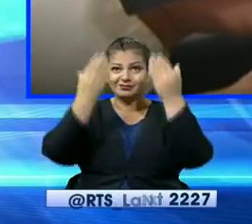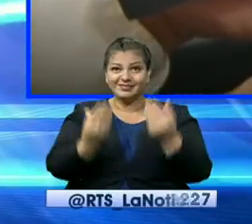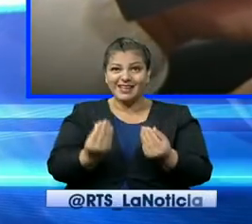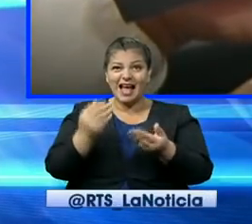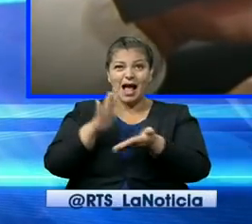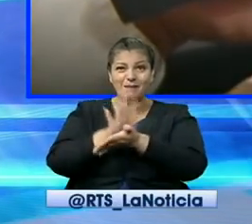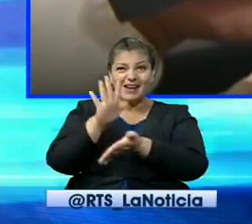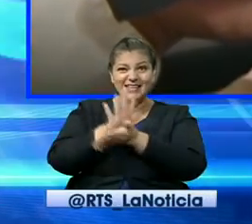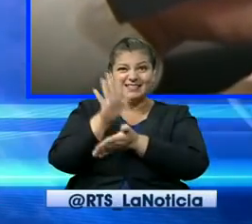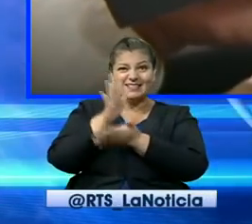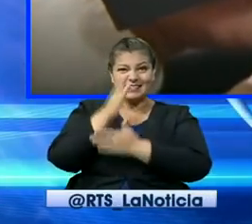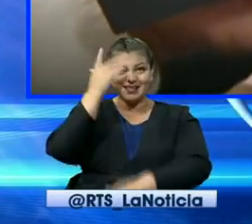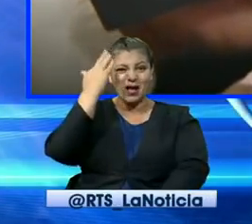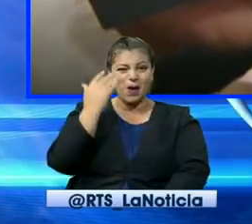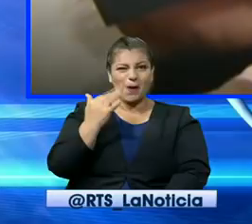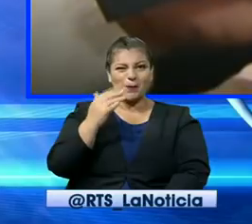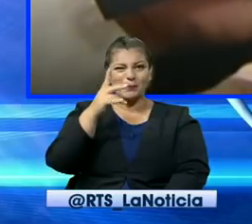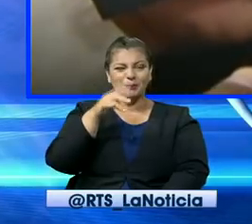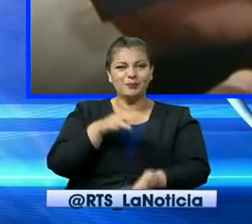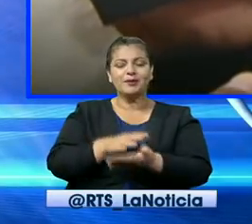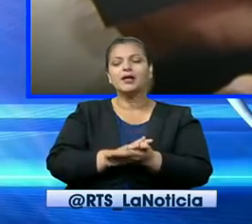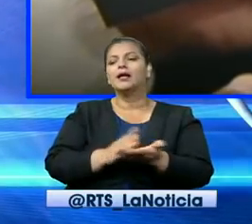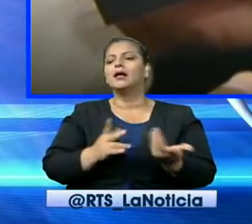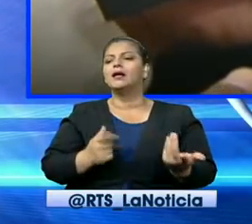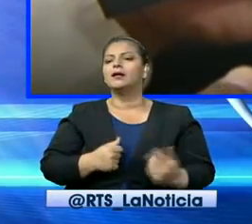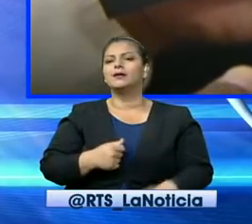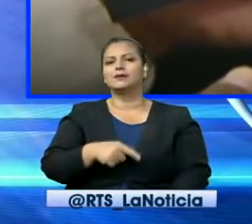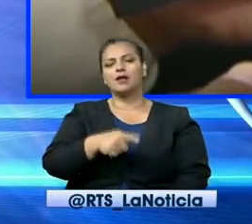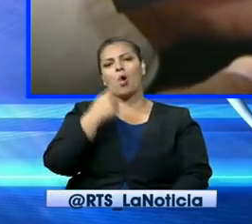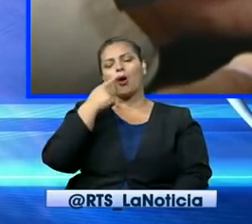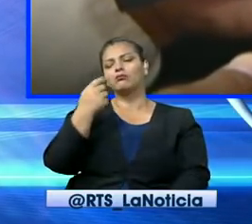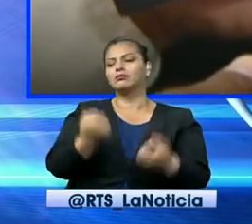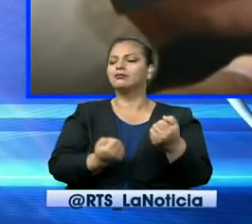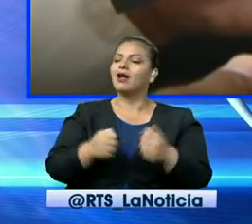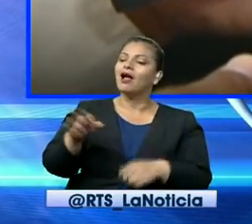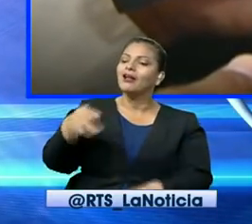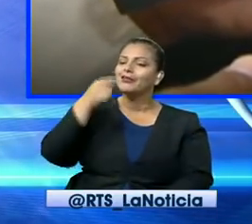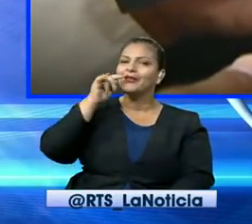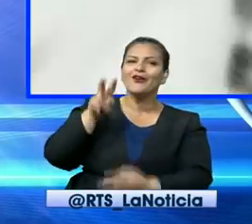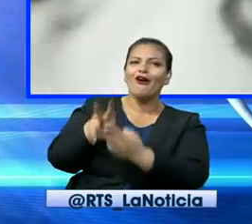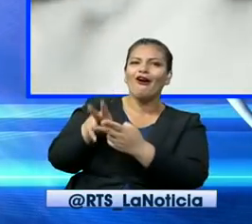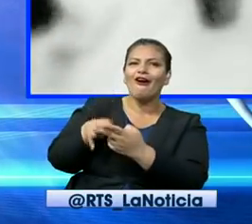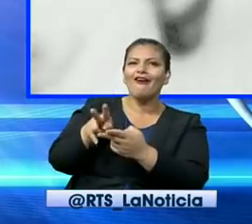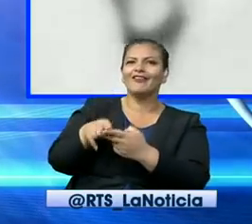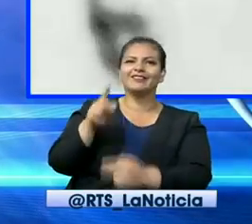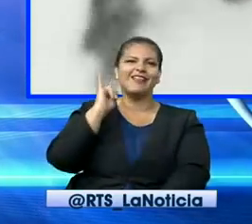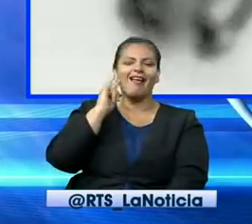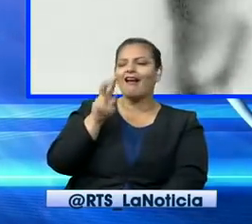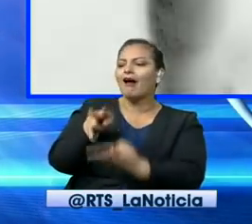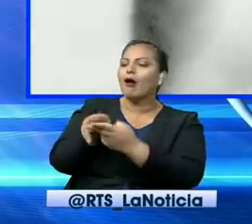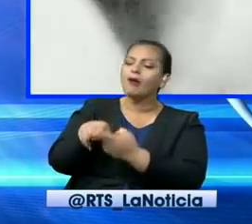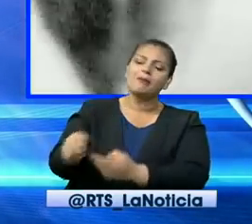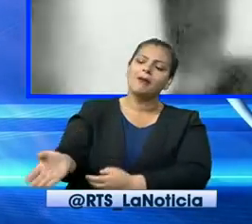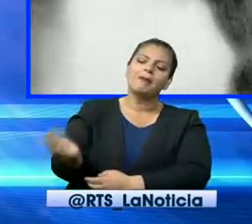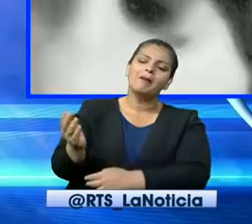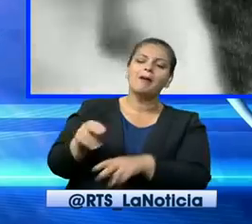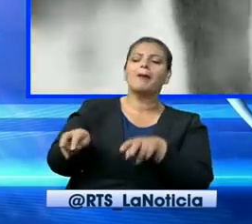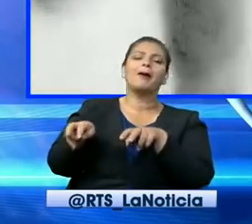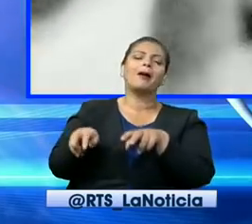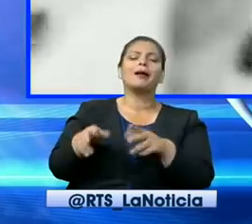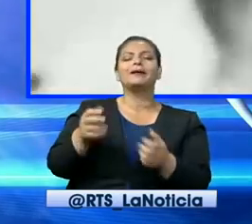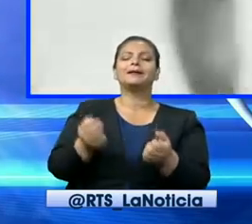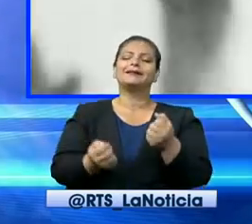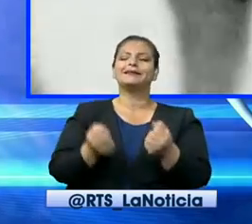justamente el degenerado se aprovecha de la confianza brindada tanto por los padres como por su víctima